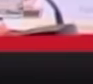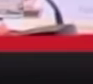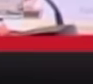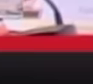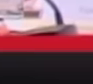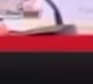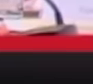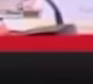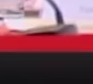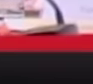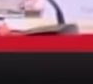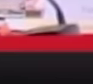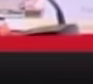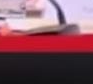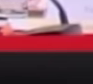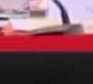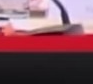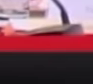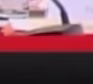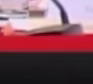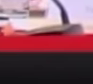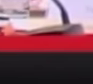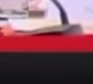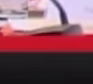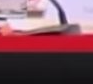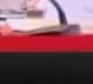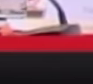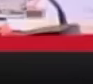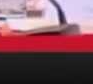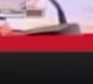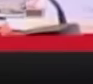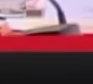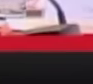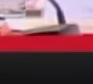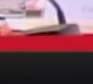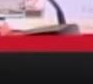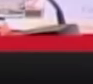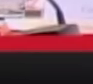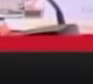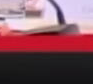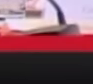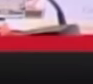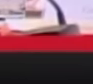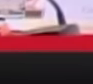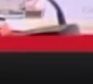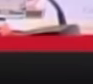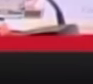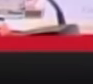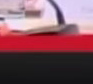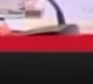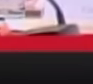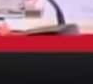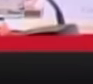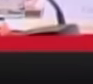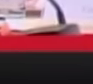las precisiones que yo he preguntado, en el bypass de 28 de julio, ¿la Contraloría y la Defensoría del Pueblo han señalado cuestionamientos sobre